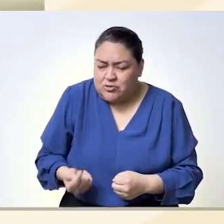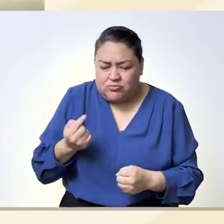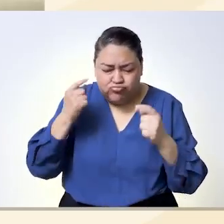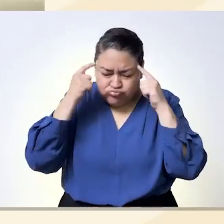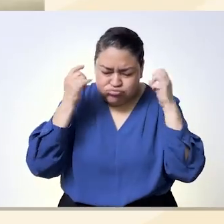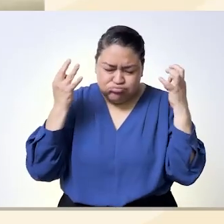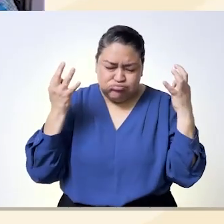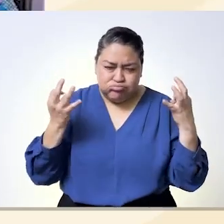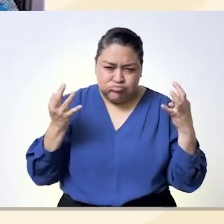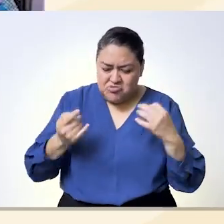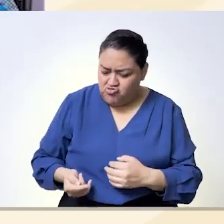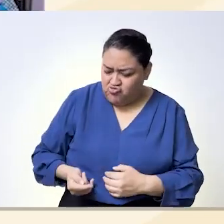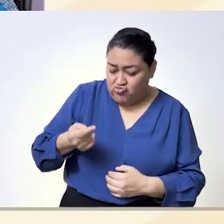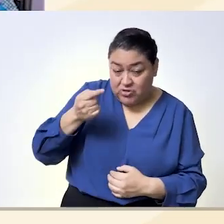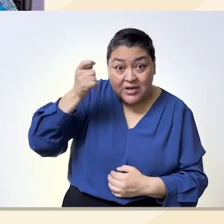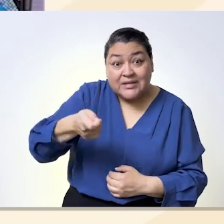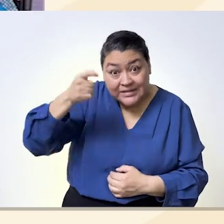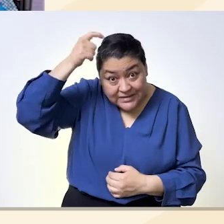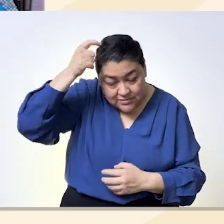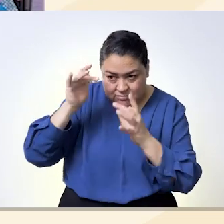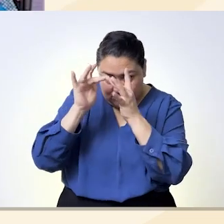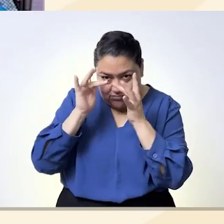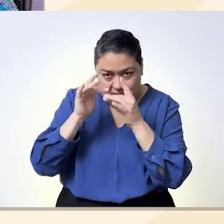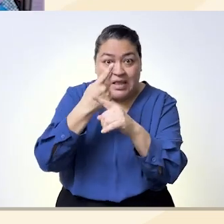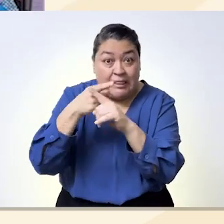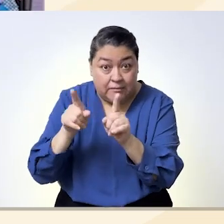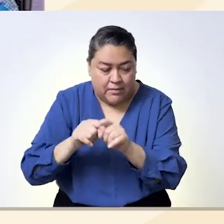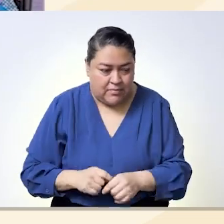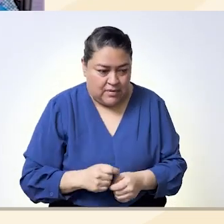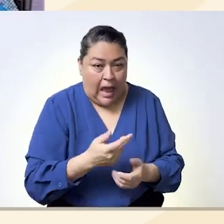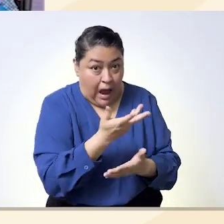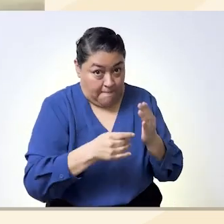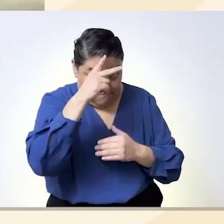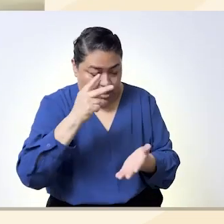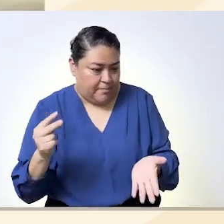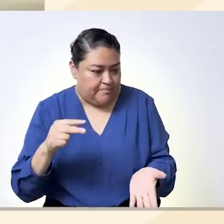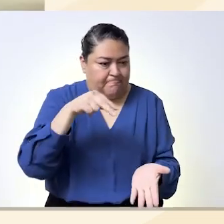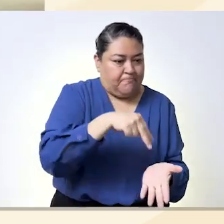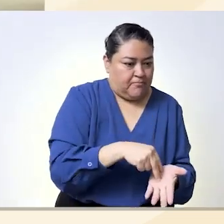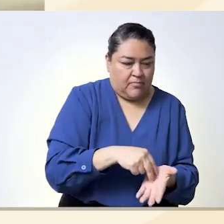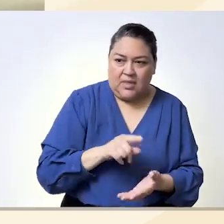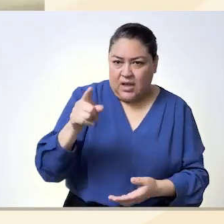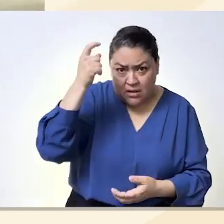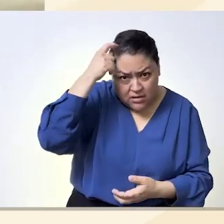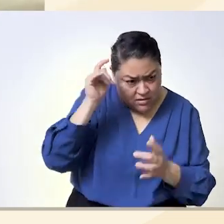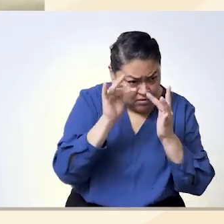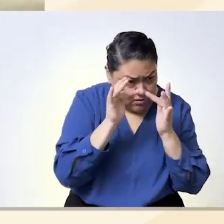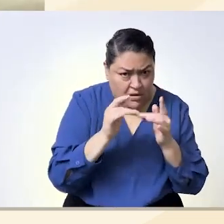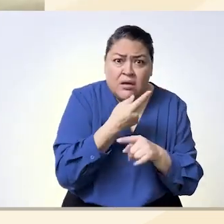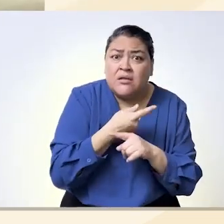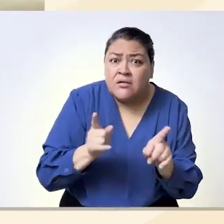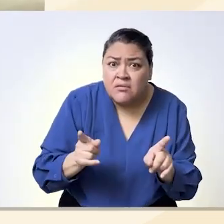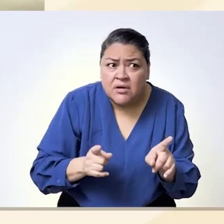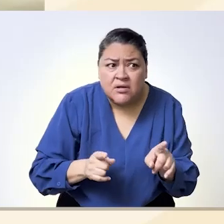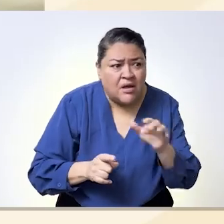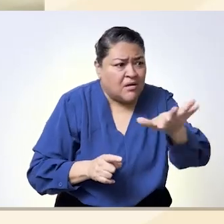pero sí viene acá, ¿no? Si viene acá y se sienta con nosotros y platica, pues es un entorno muy distinto que forzosamente lo va a ubicar como alguien fuera de la